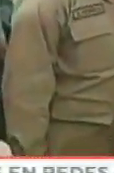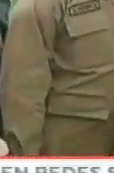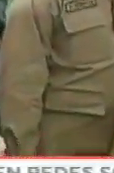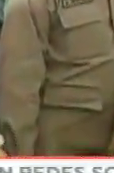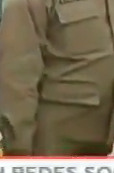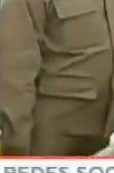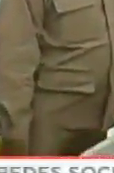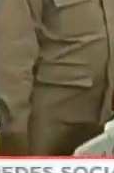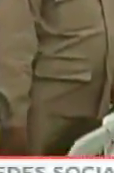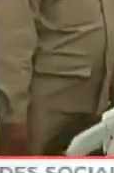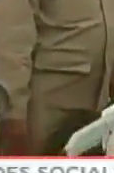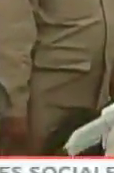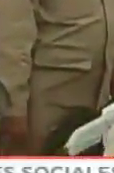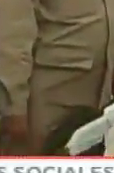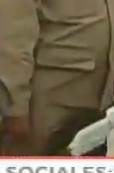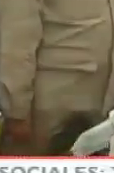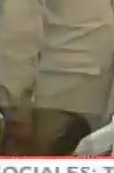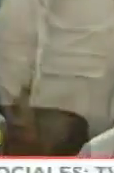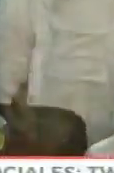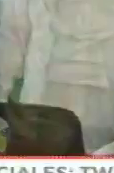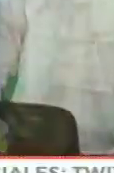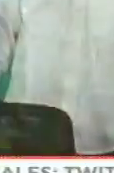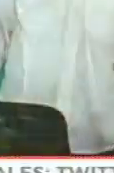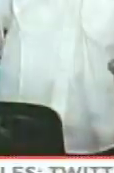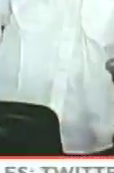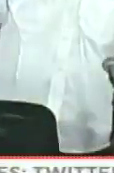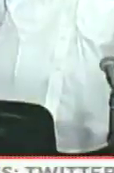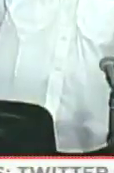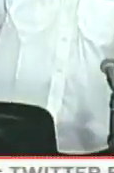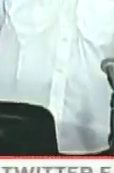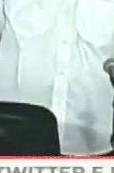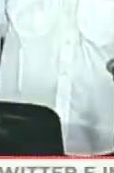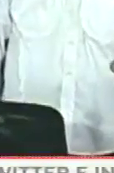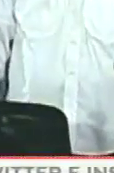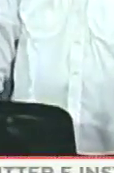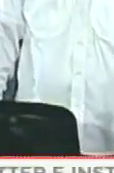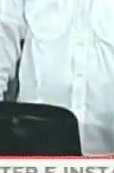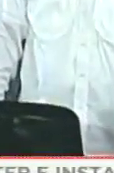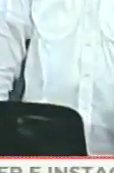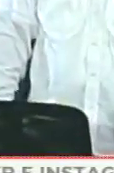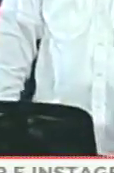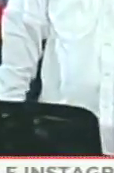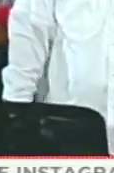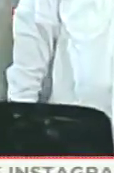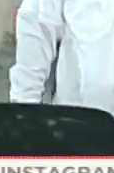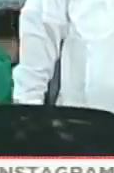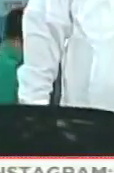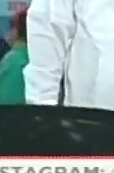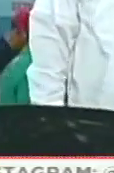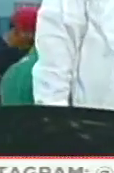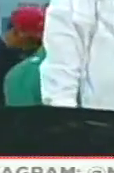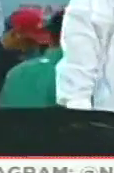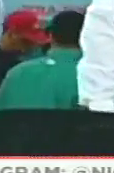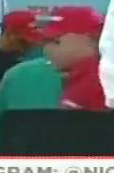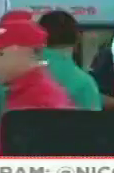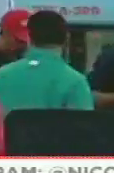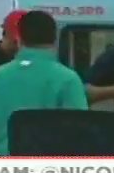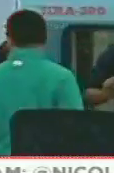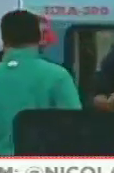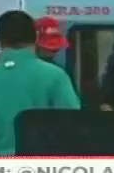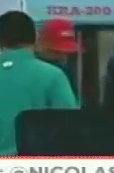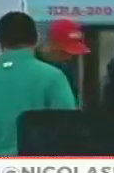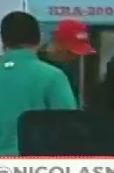Simón. También que viva Simón, viva Nicolás Maduro, viva la revolución. Simón